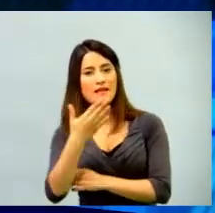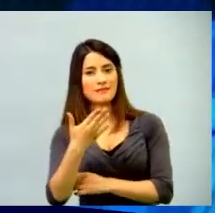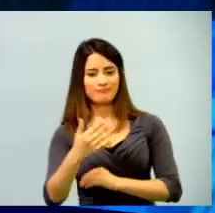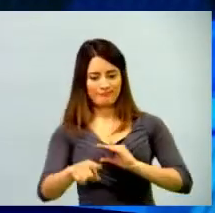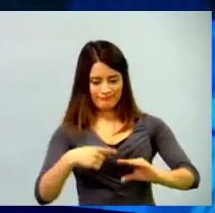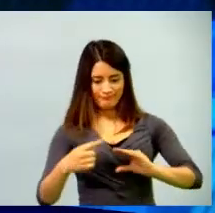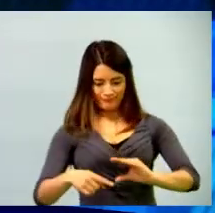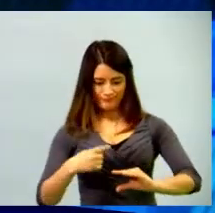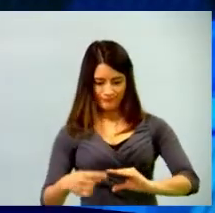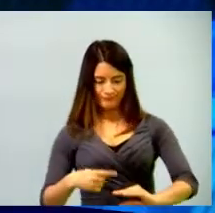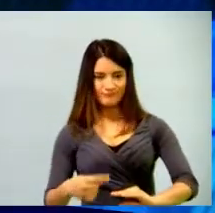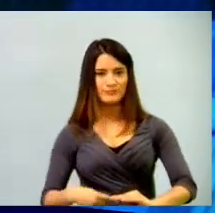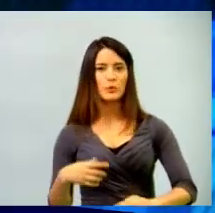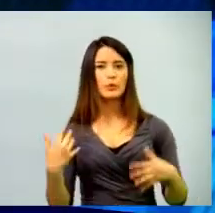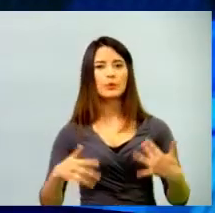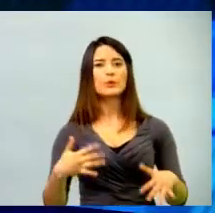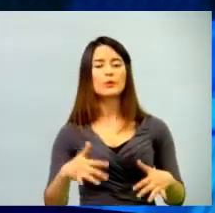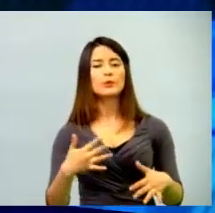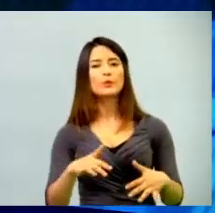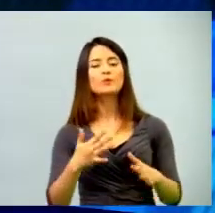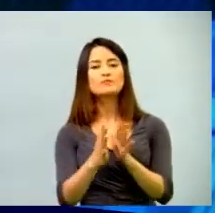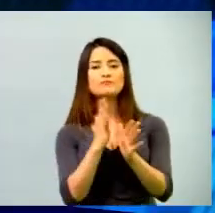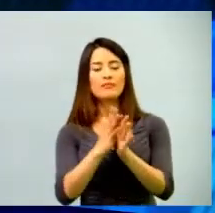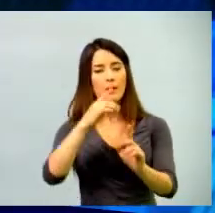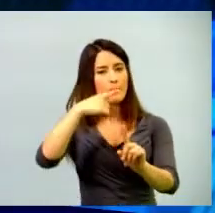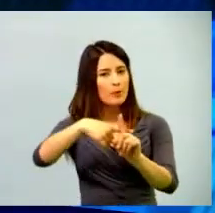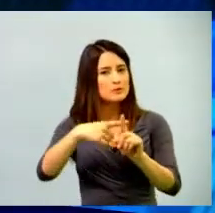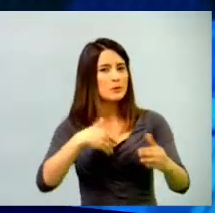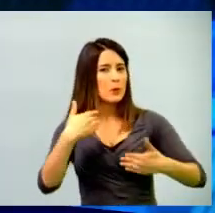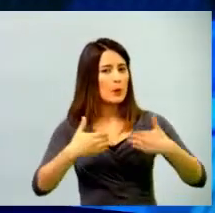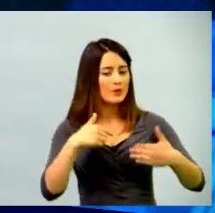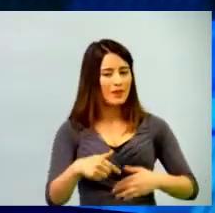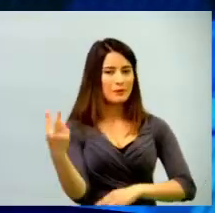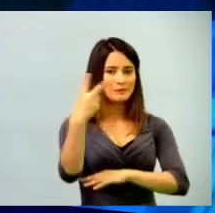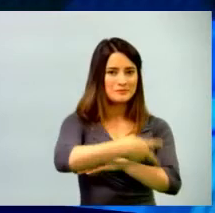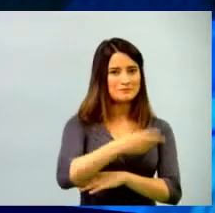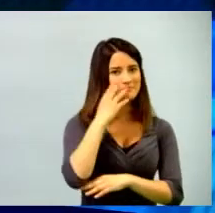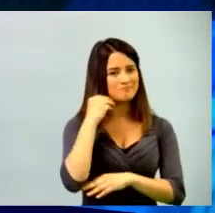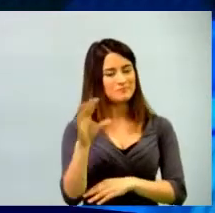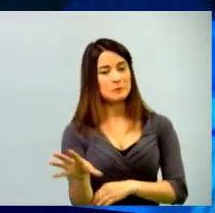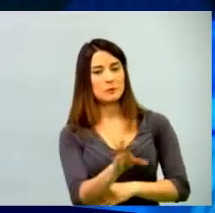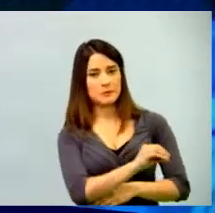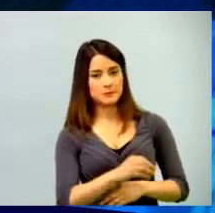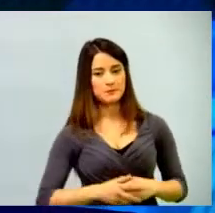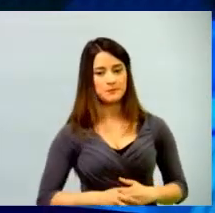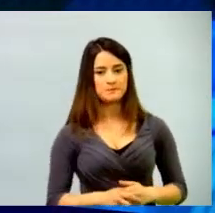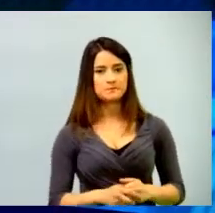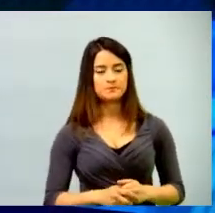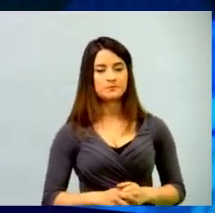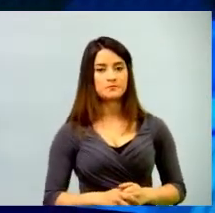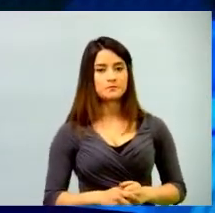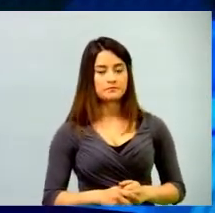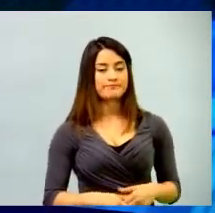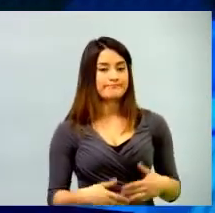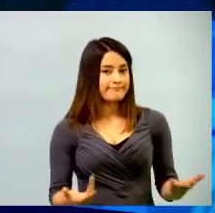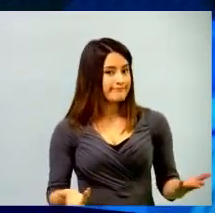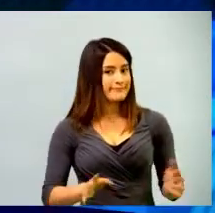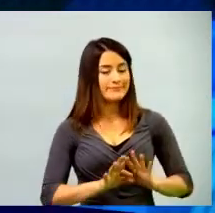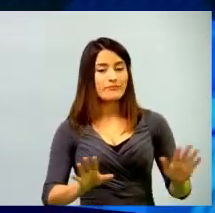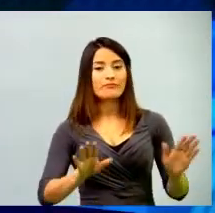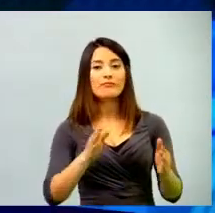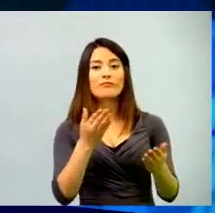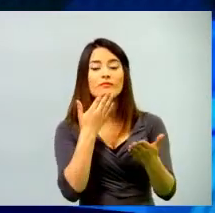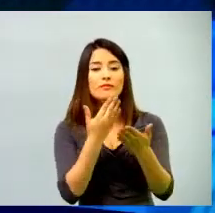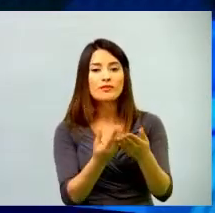muy positivos, muy contentos con todo lo que ha sido esta experiencia. Entonces, pues de esta manera, muchísimas